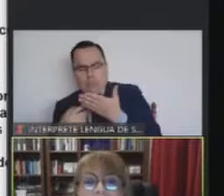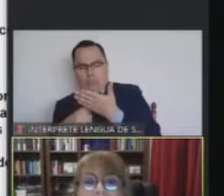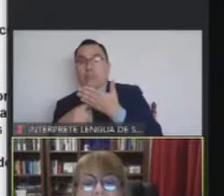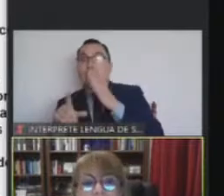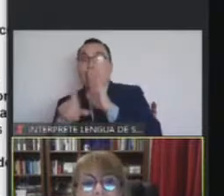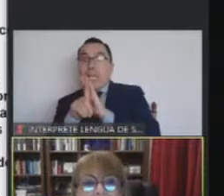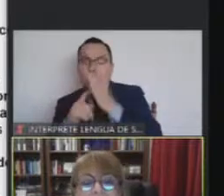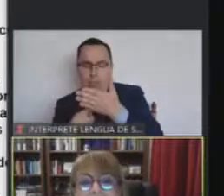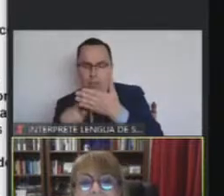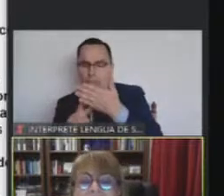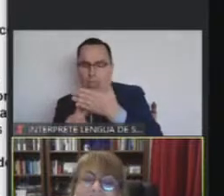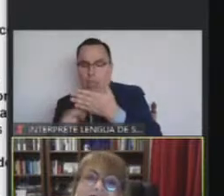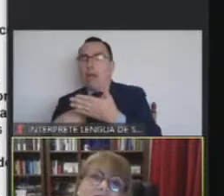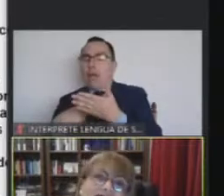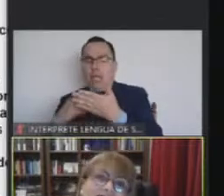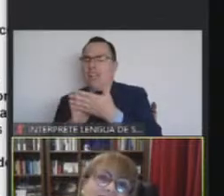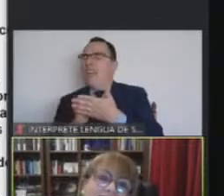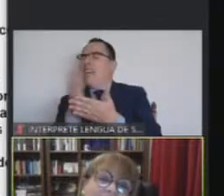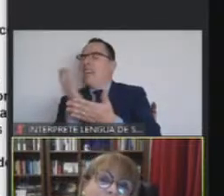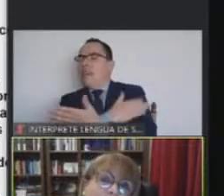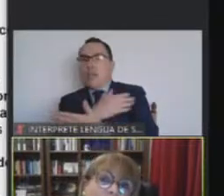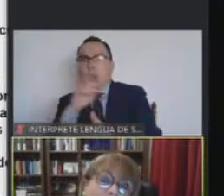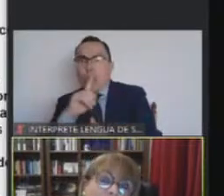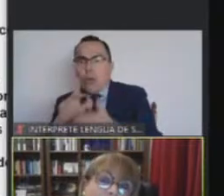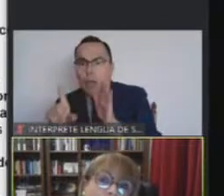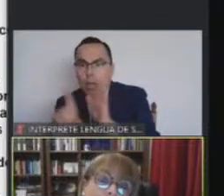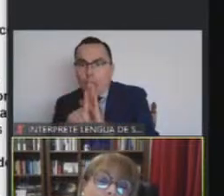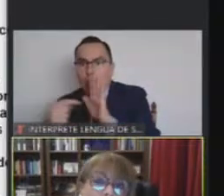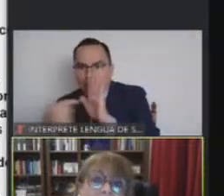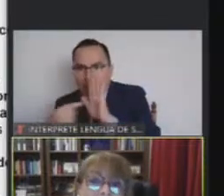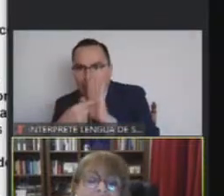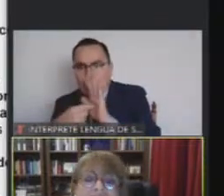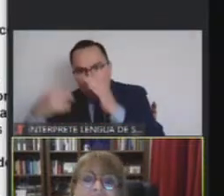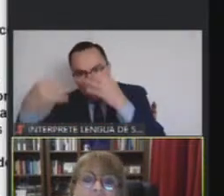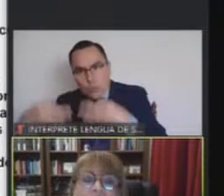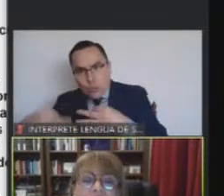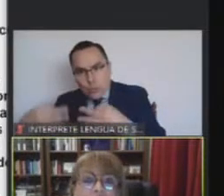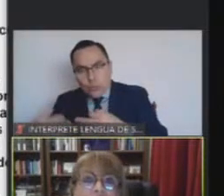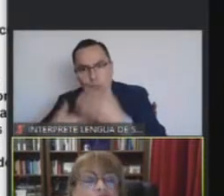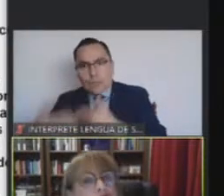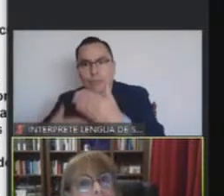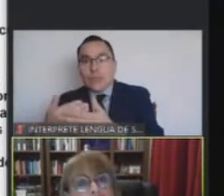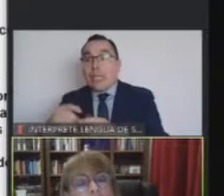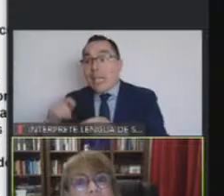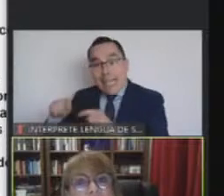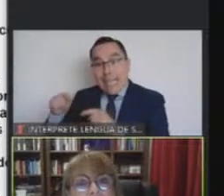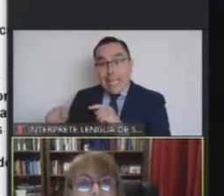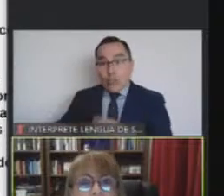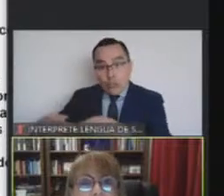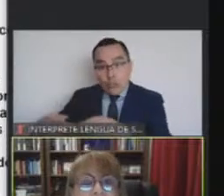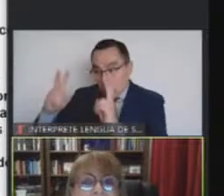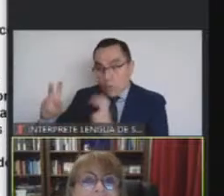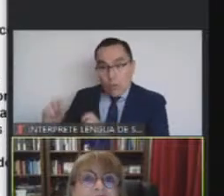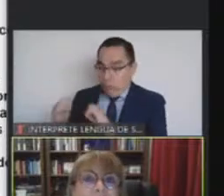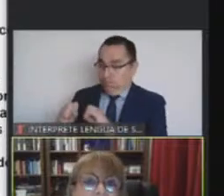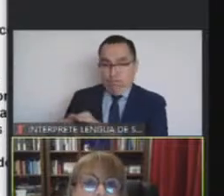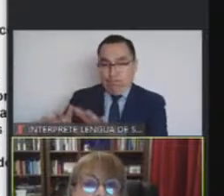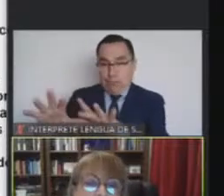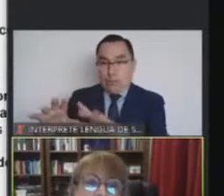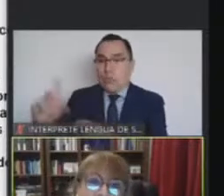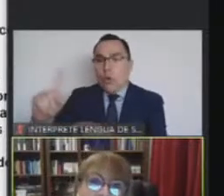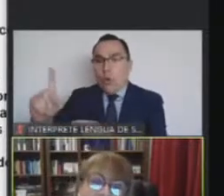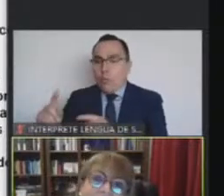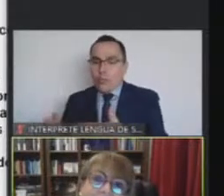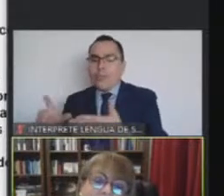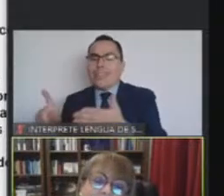no es un ente directamente generador de derecho, pero sí es generador de derecho en un segundo plano del punto de vista de la